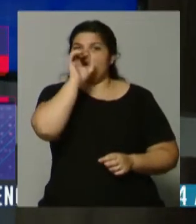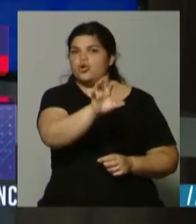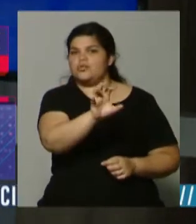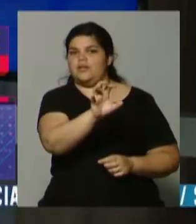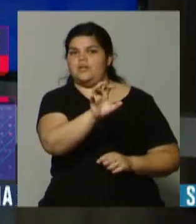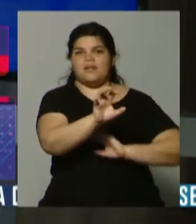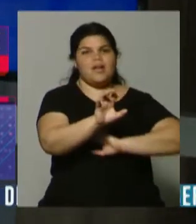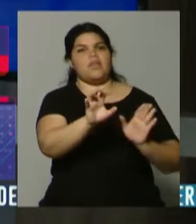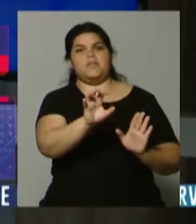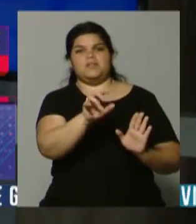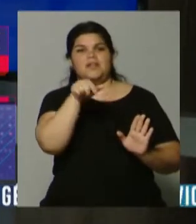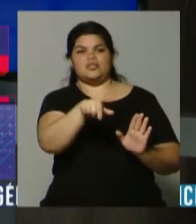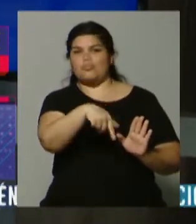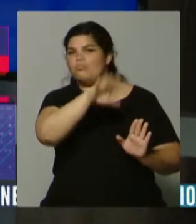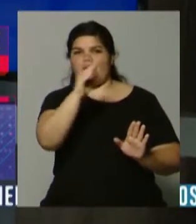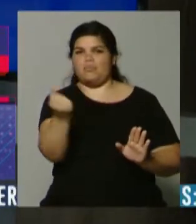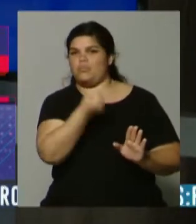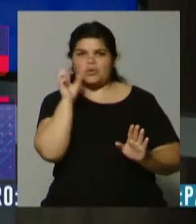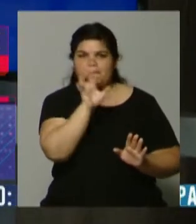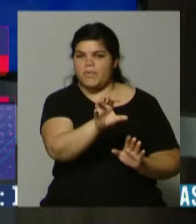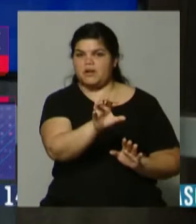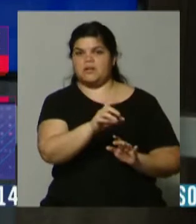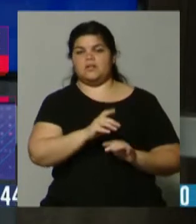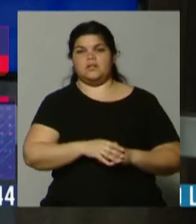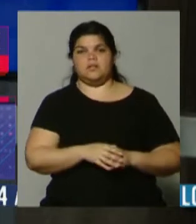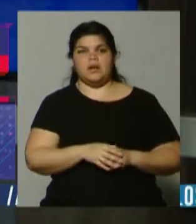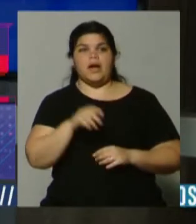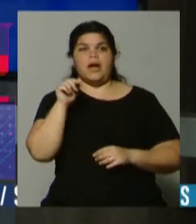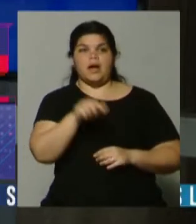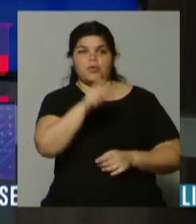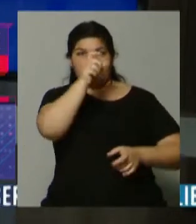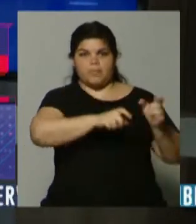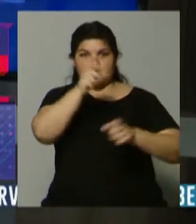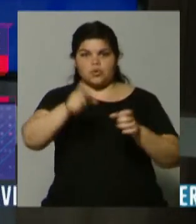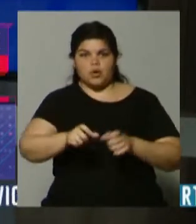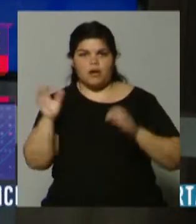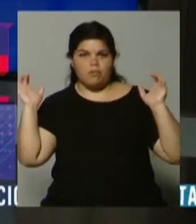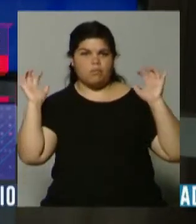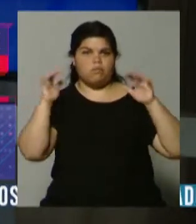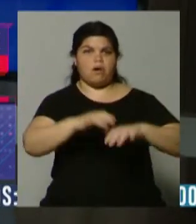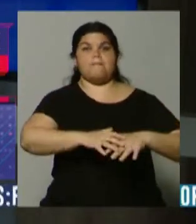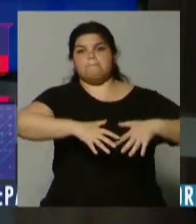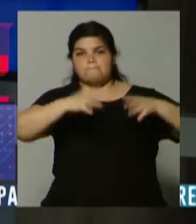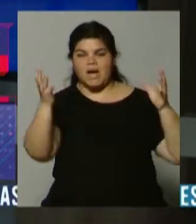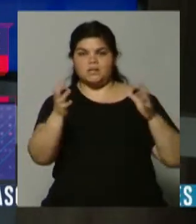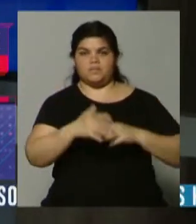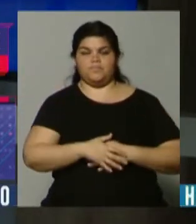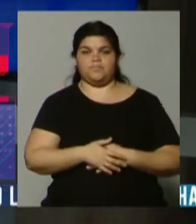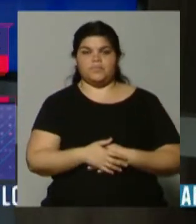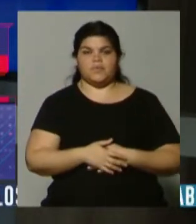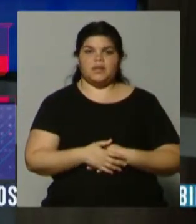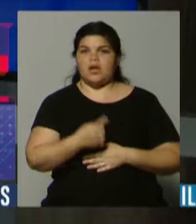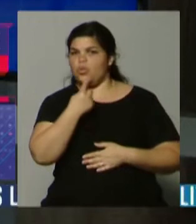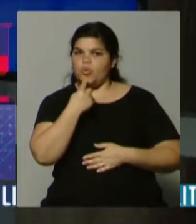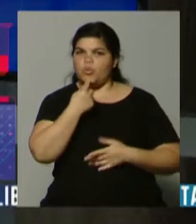fuerte de la gestión del gobernador. Ha ido a votar mucha más gente ahora que en las PASO, y la gran interrogante o la gran